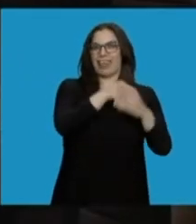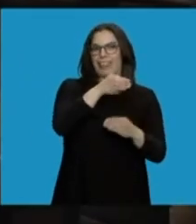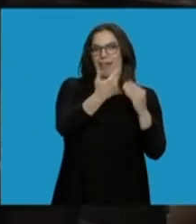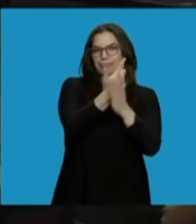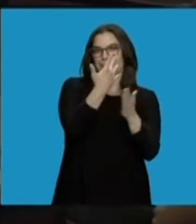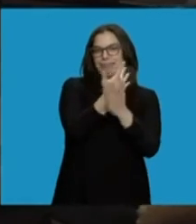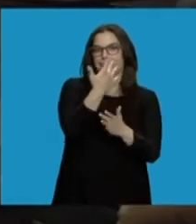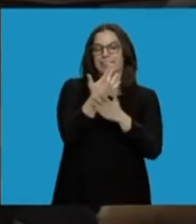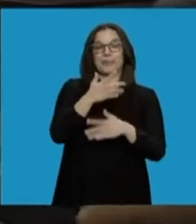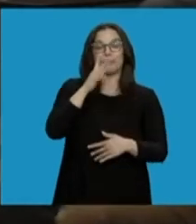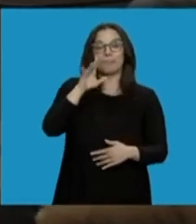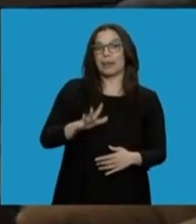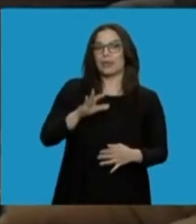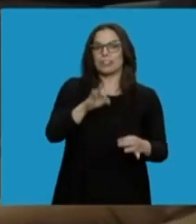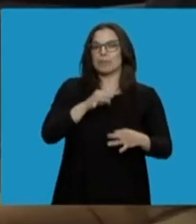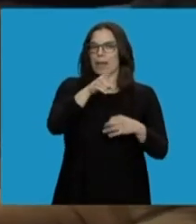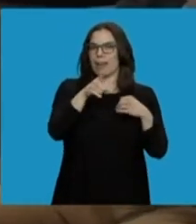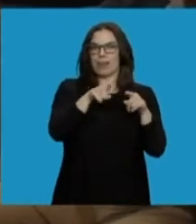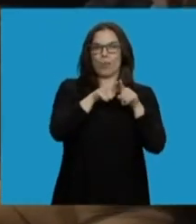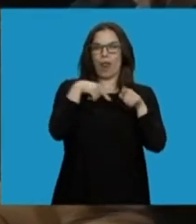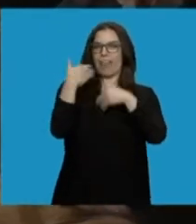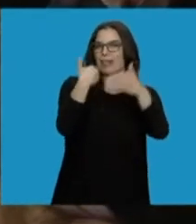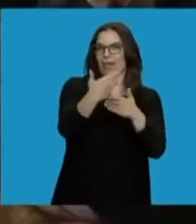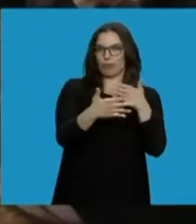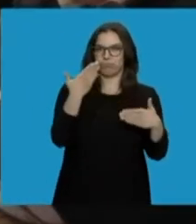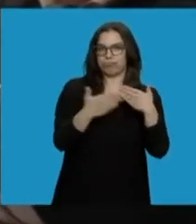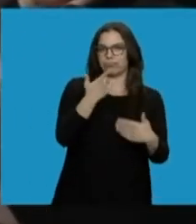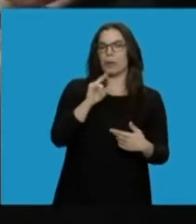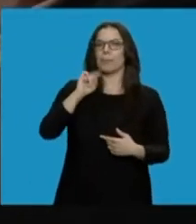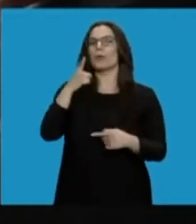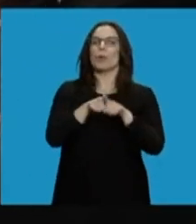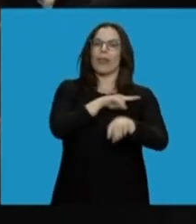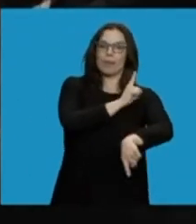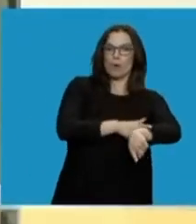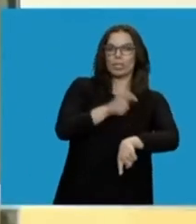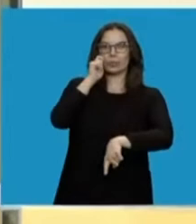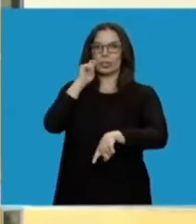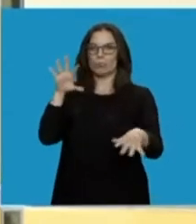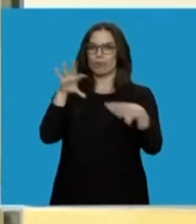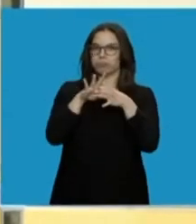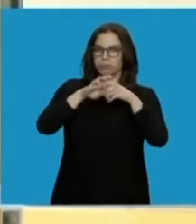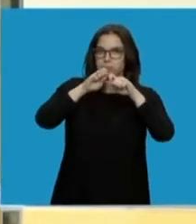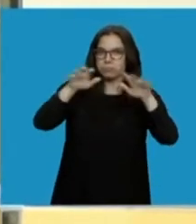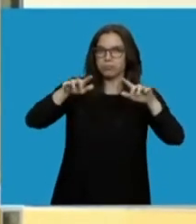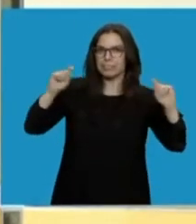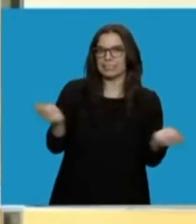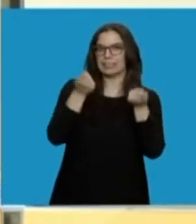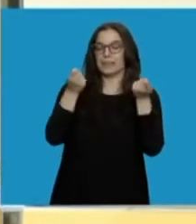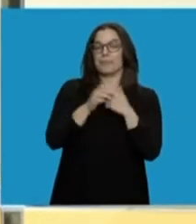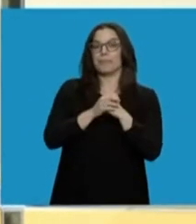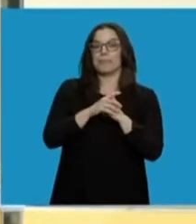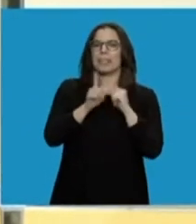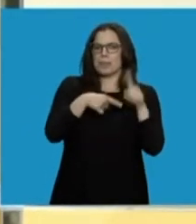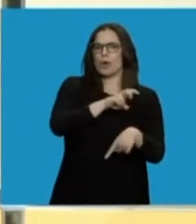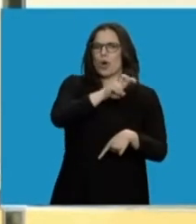siempre me ha parecido un adelantado a su tiempo, el primero que empezó a vincular el deporte con el turismo. Y después ha venido